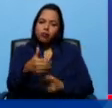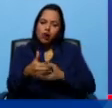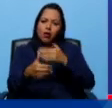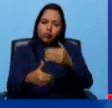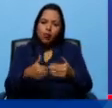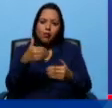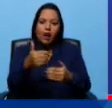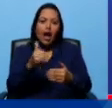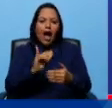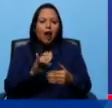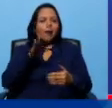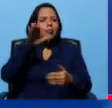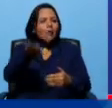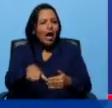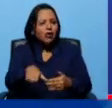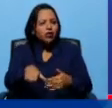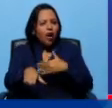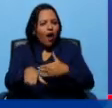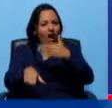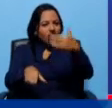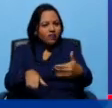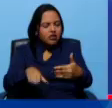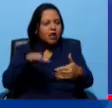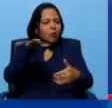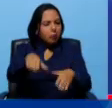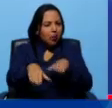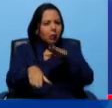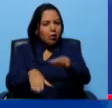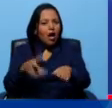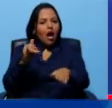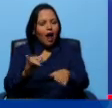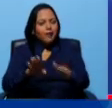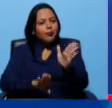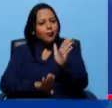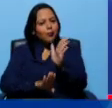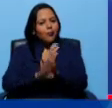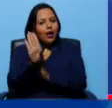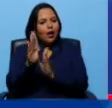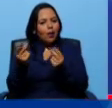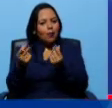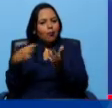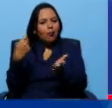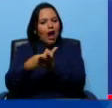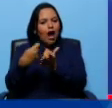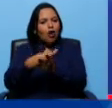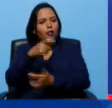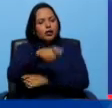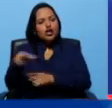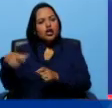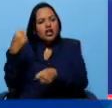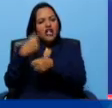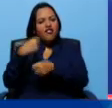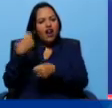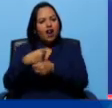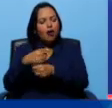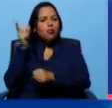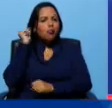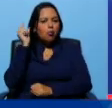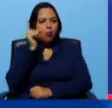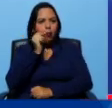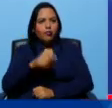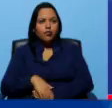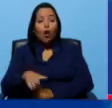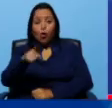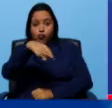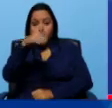medida que damos un paso de avance, vamos recuperando integralmente el ingreso de los trabajadores, las trabajadoras. Y